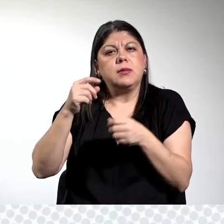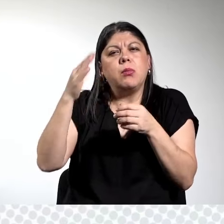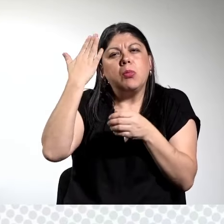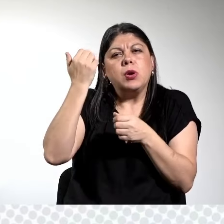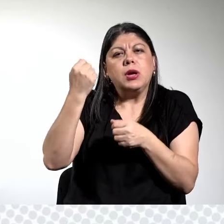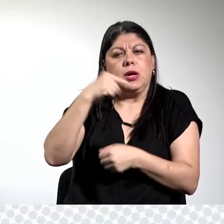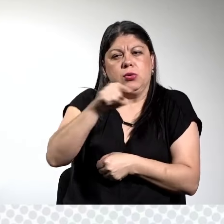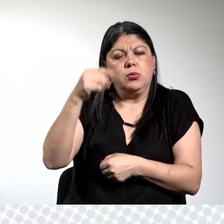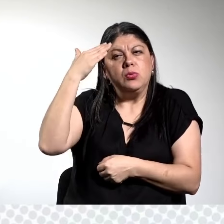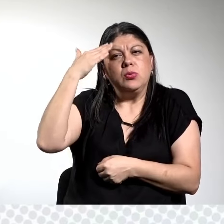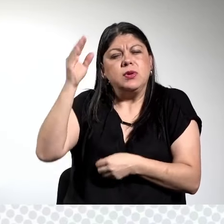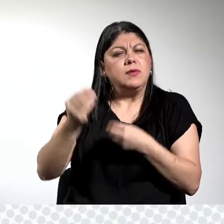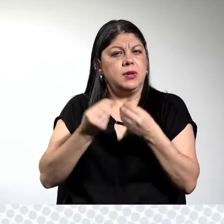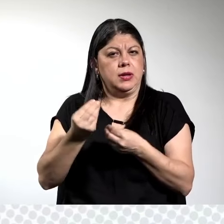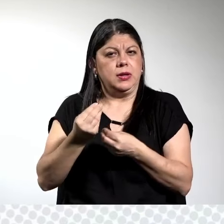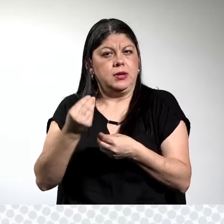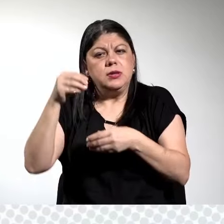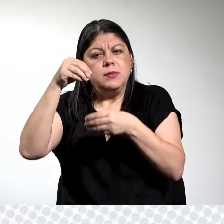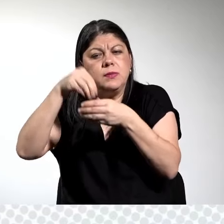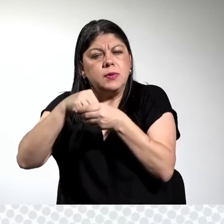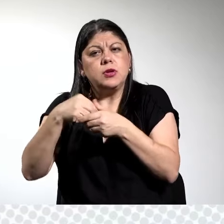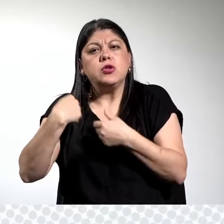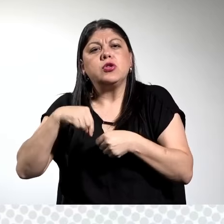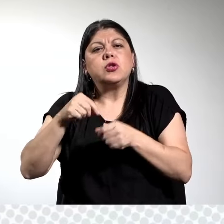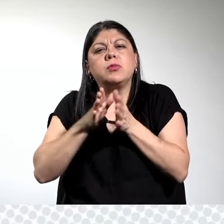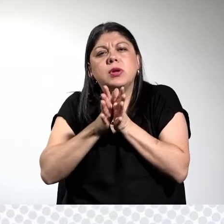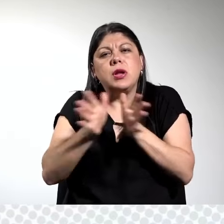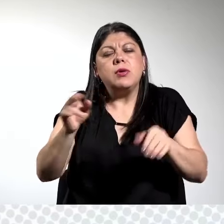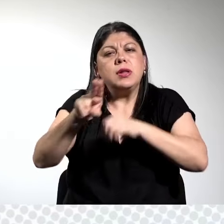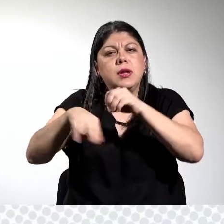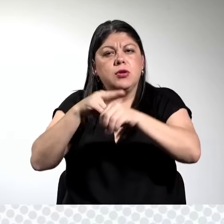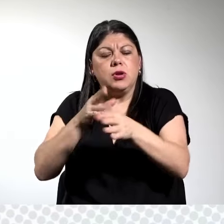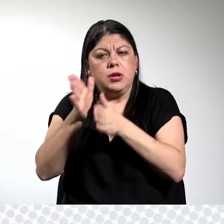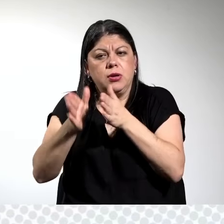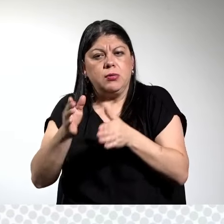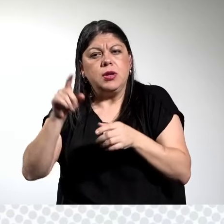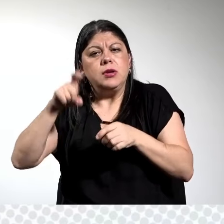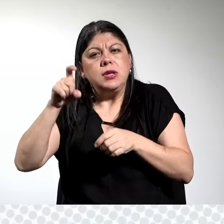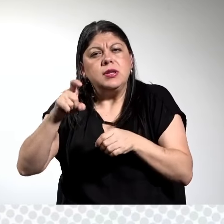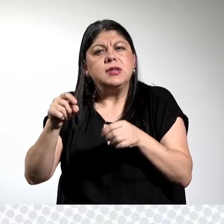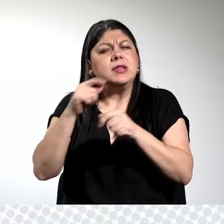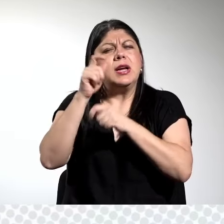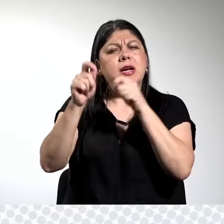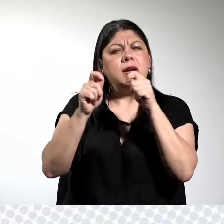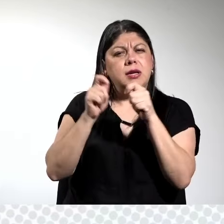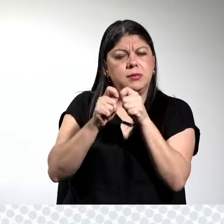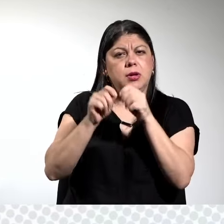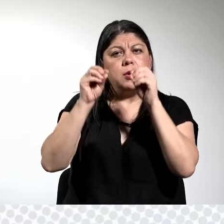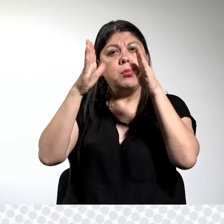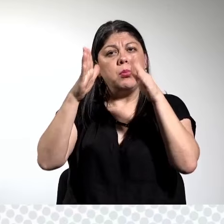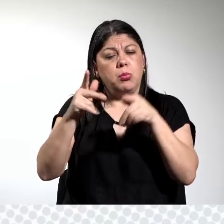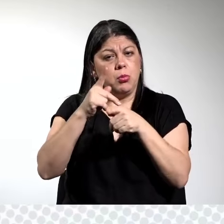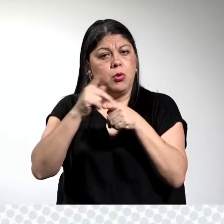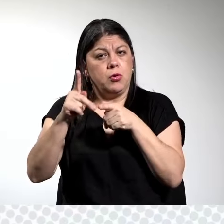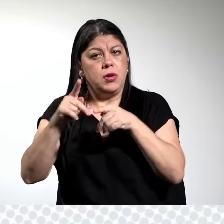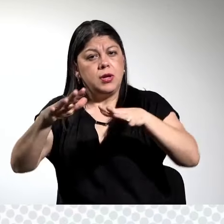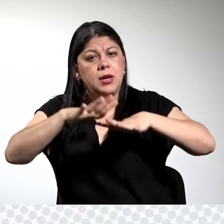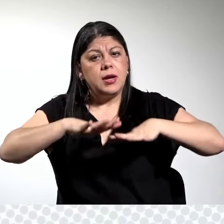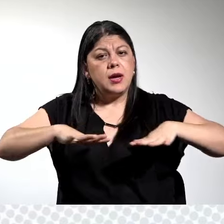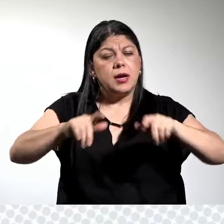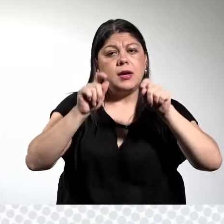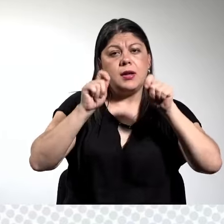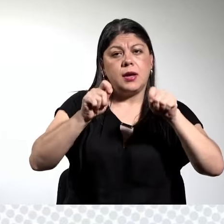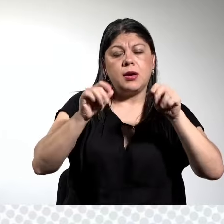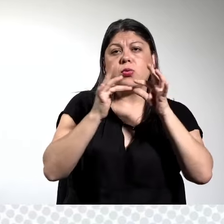porque no se toman en cuenta. Creemos que toda la red nacional de cuidado que vamos a ir planteando necesita precisamente que profesionales en el área, desde la